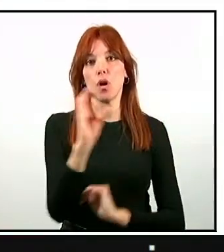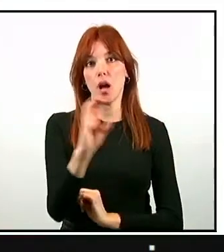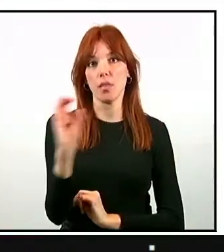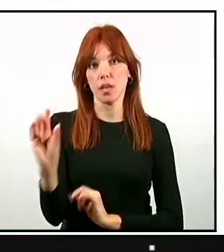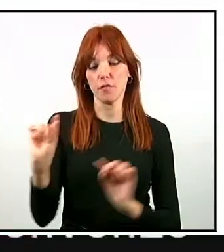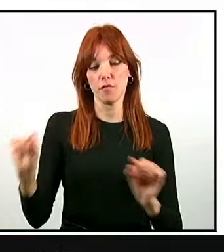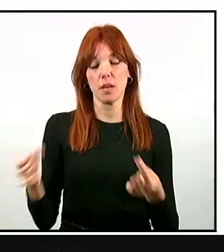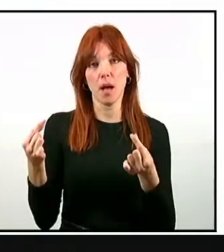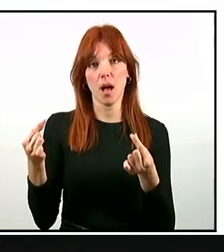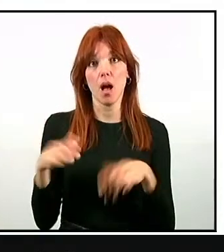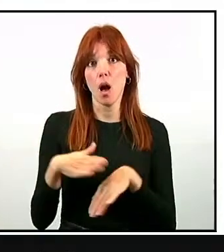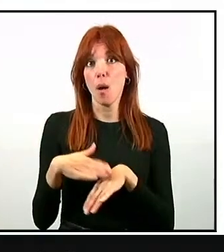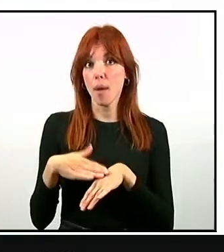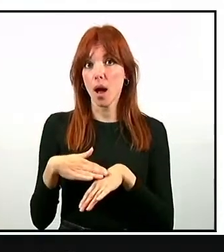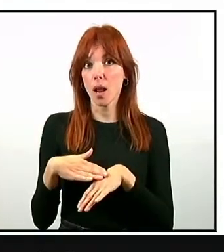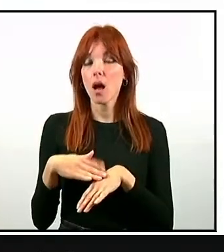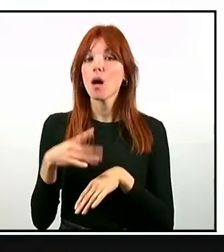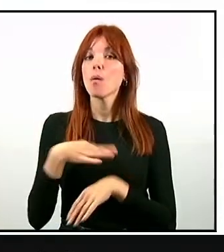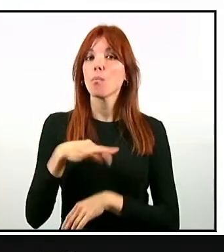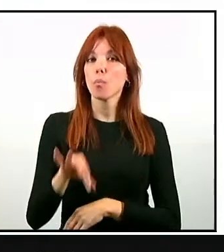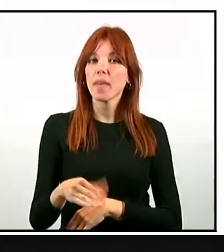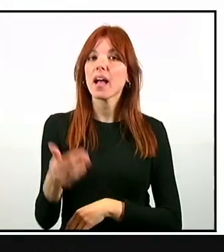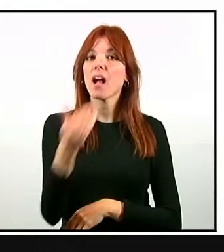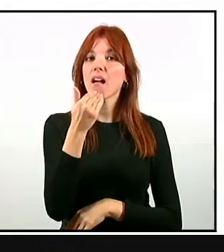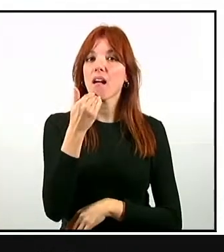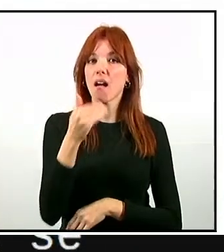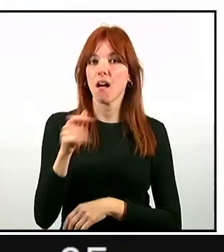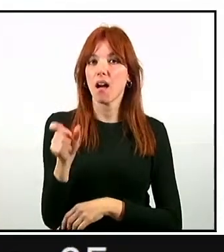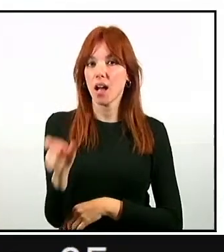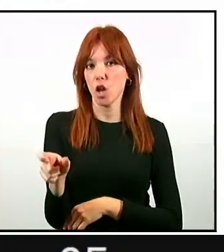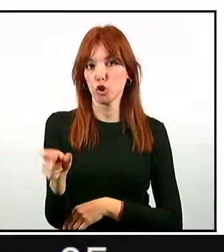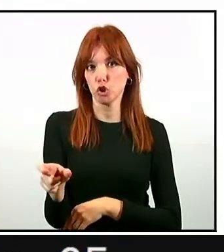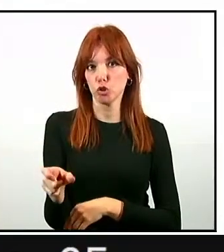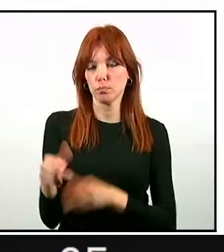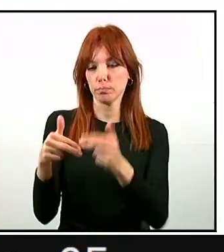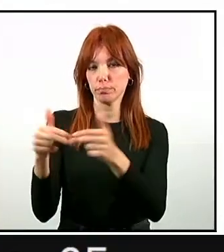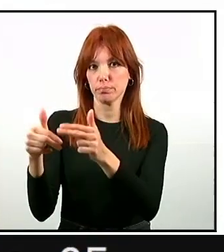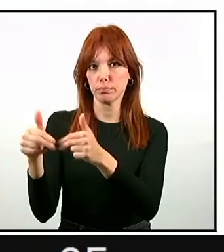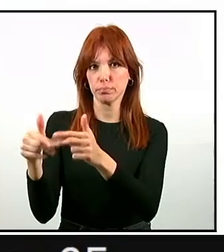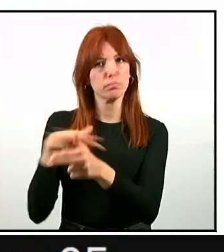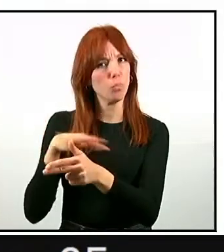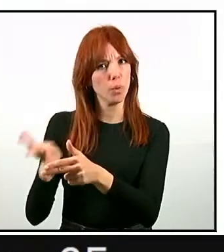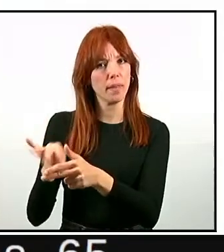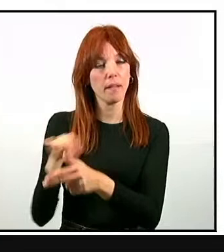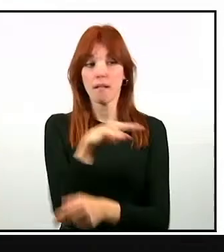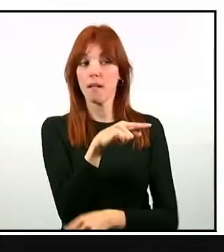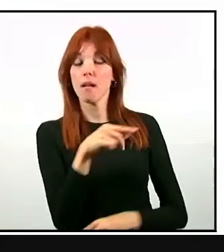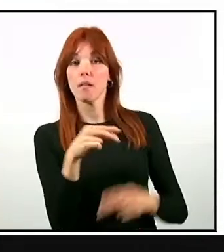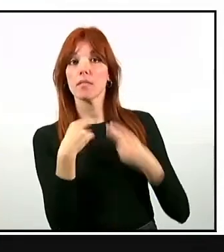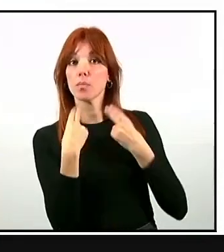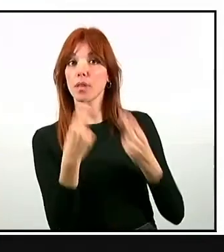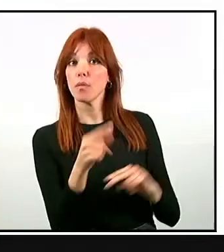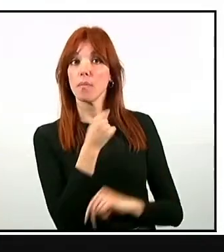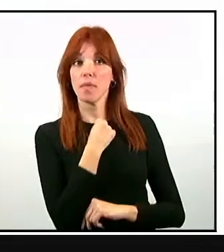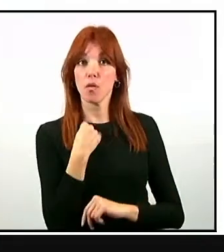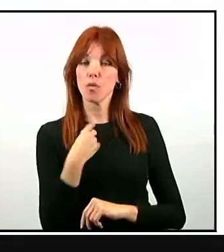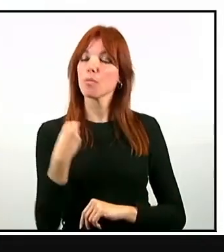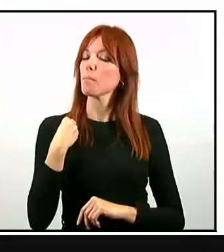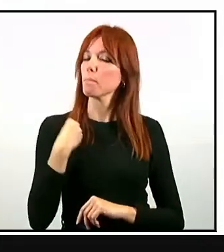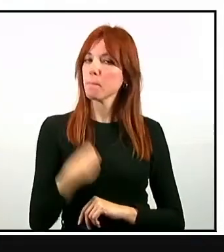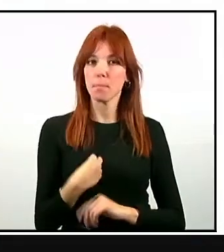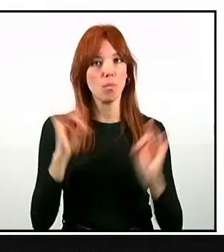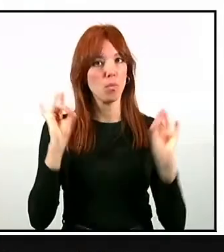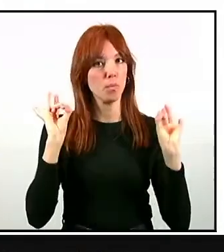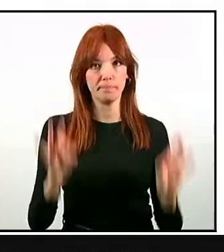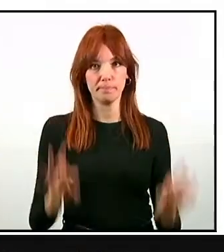que se puedan instalar con cajeros en esos 65 localidades. Y con la de Badajoz, pues igualmente ha hecho otro procedimiento